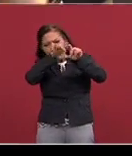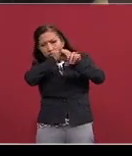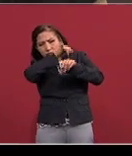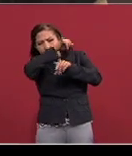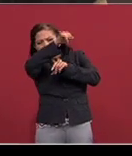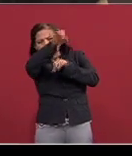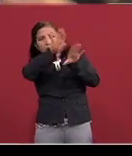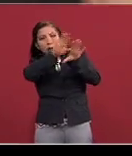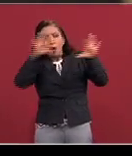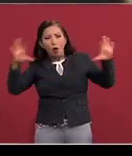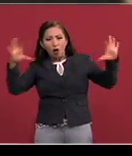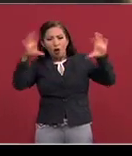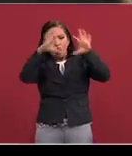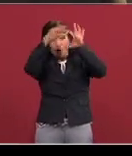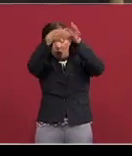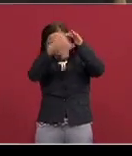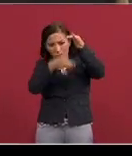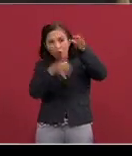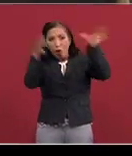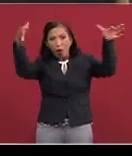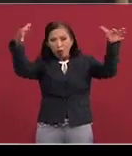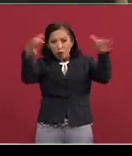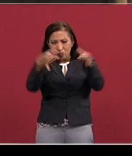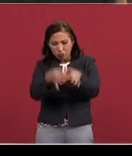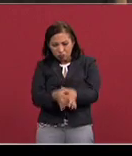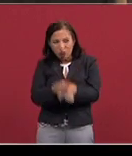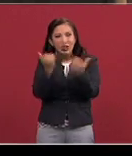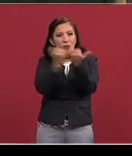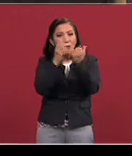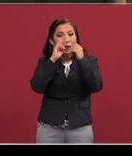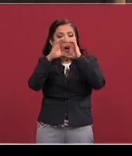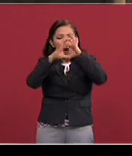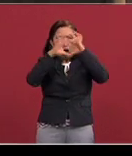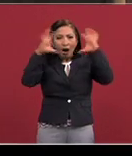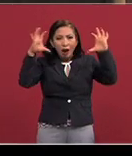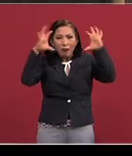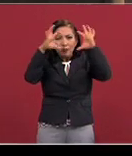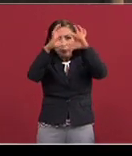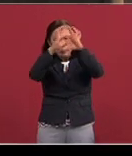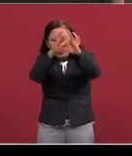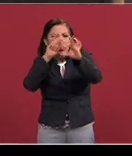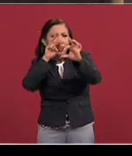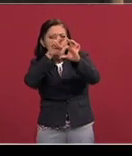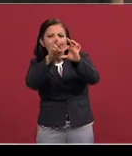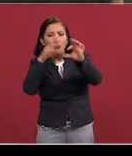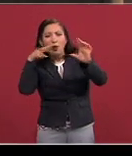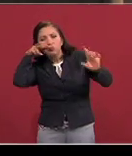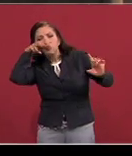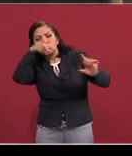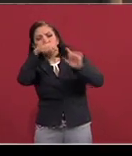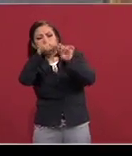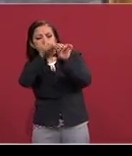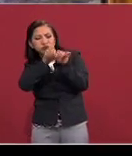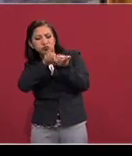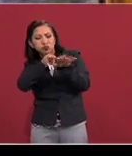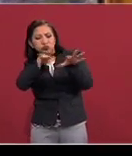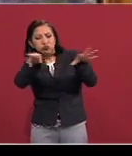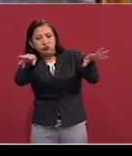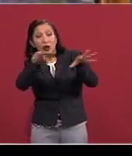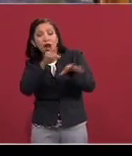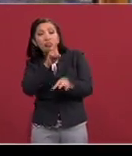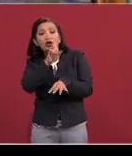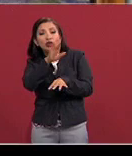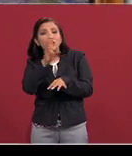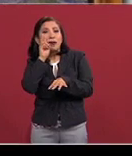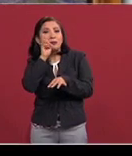horizonte como en un cono. Entonces hay una serie de estudios de la perspectiva que hace el doctor Atl, donde dice que nosotros